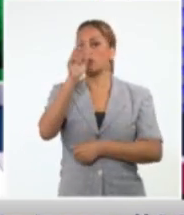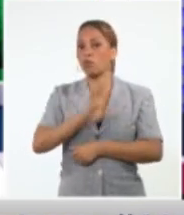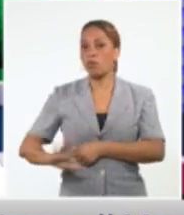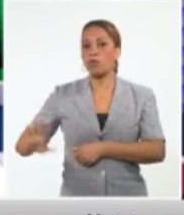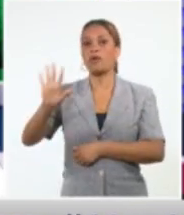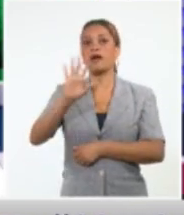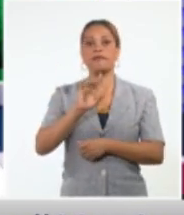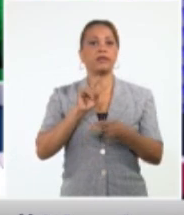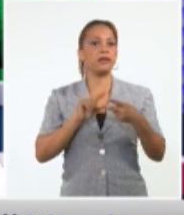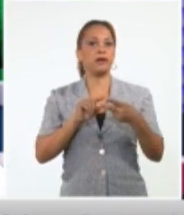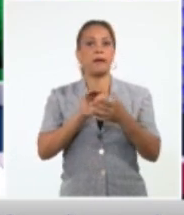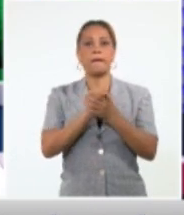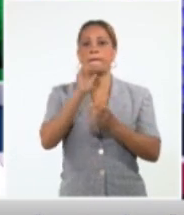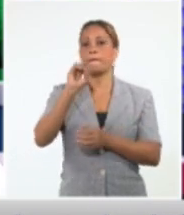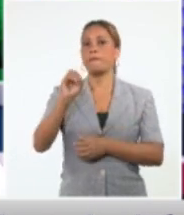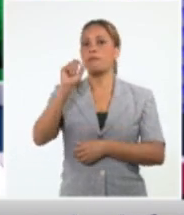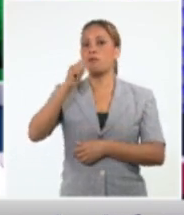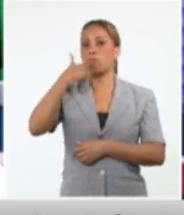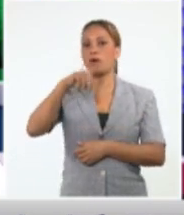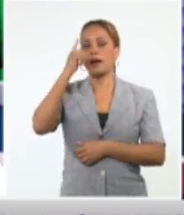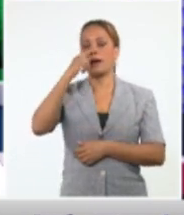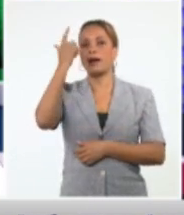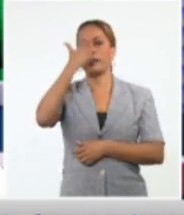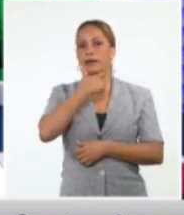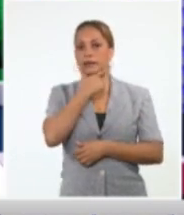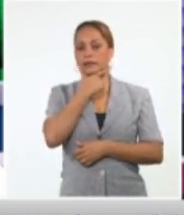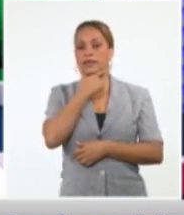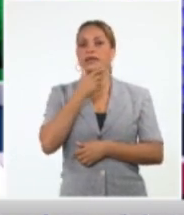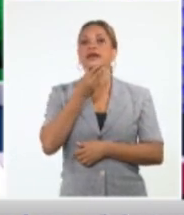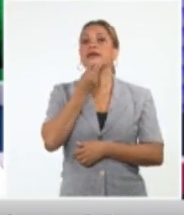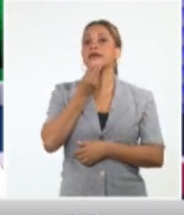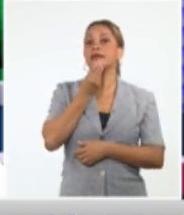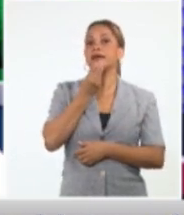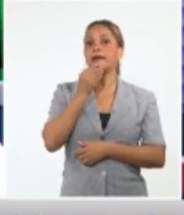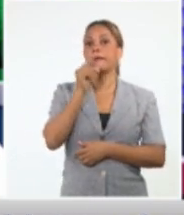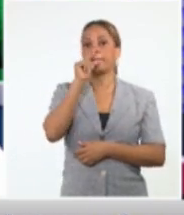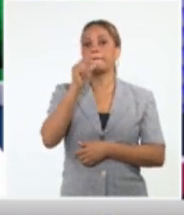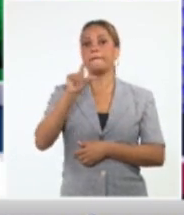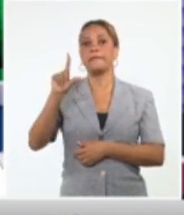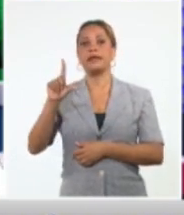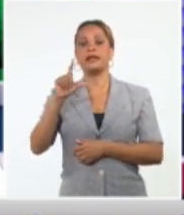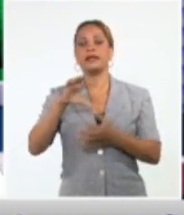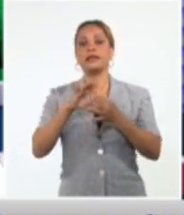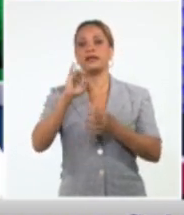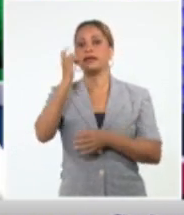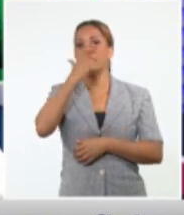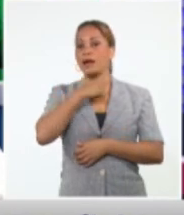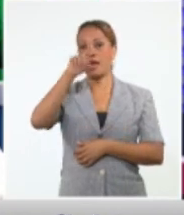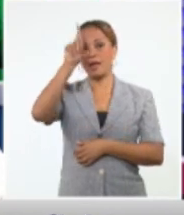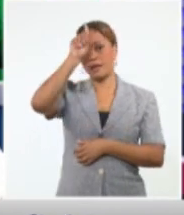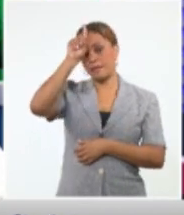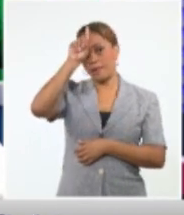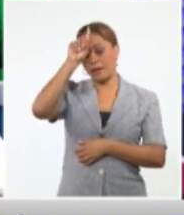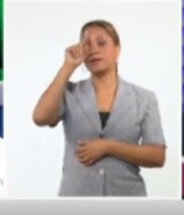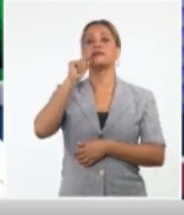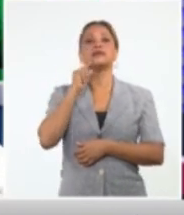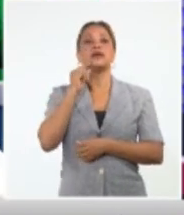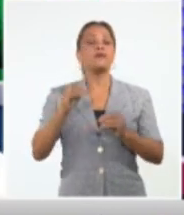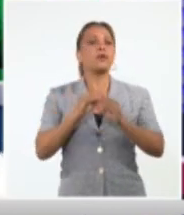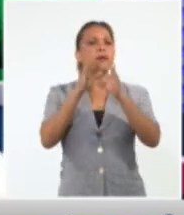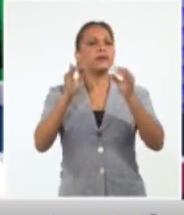también en Botswana, en Hong Kong, en Israel, en Bélgica, en Alemania. Esta mañana informaban